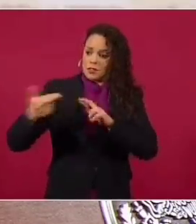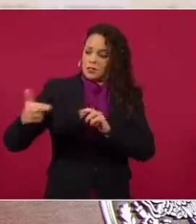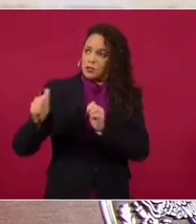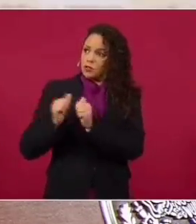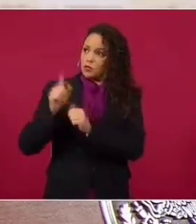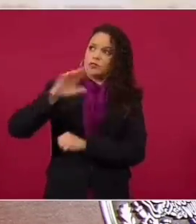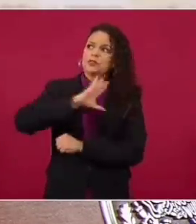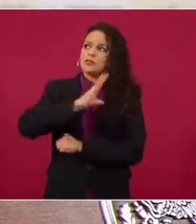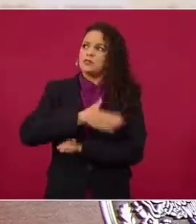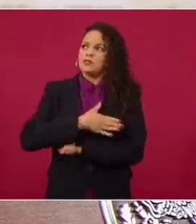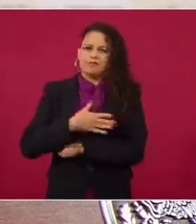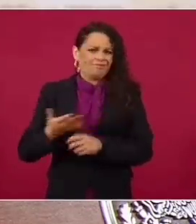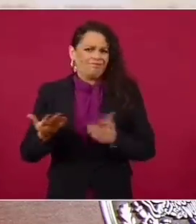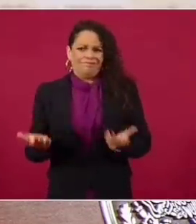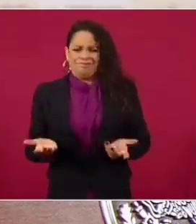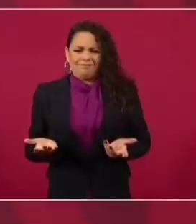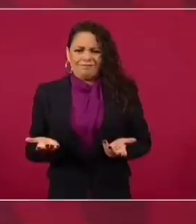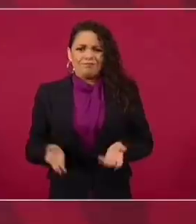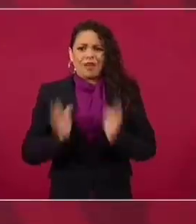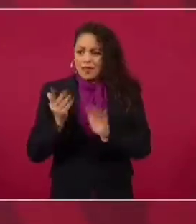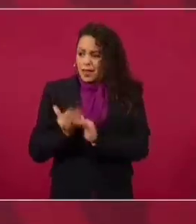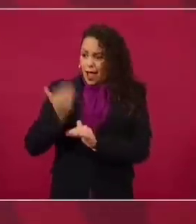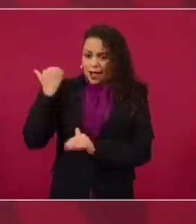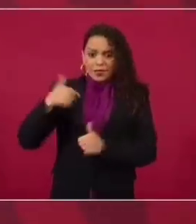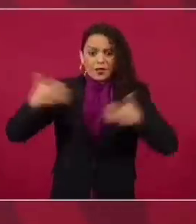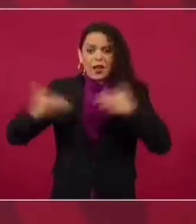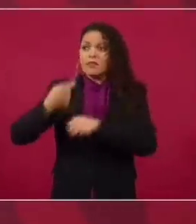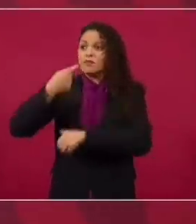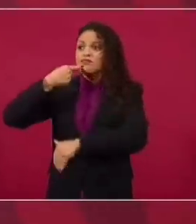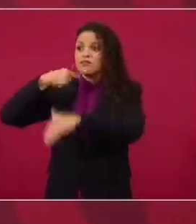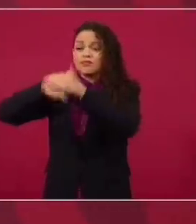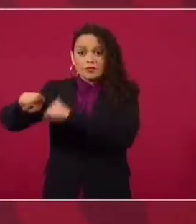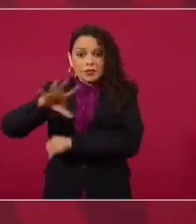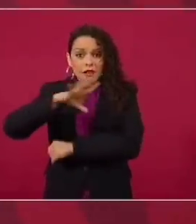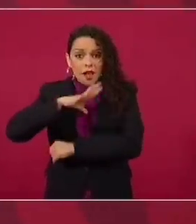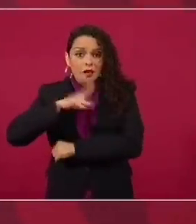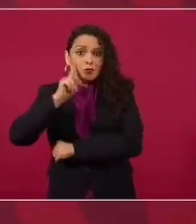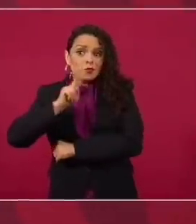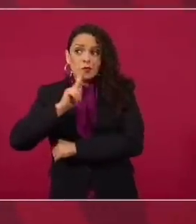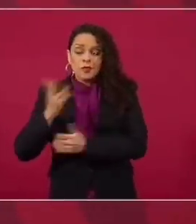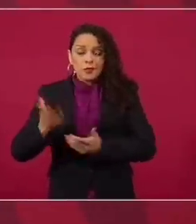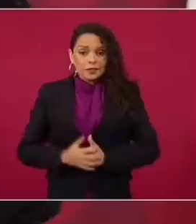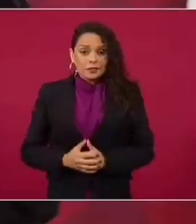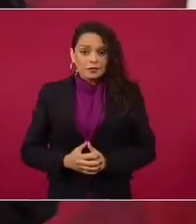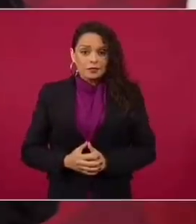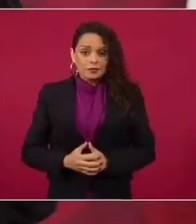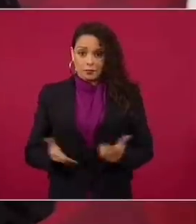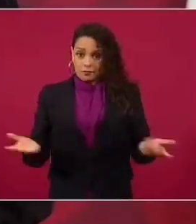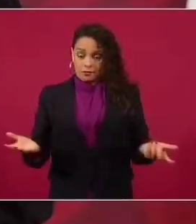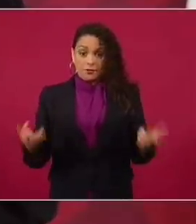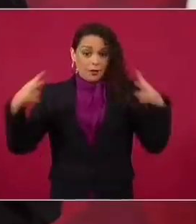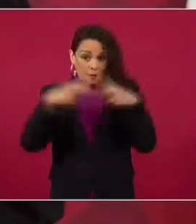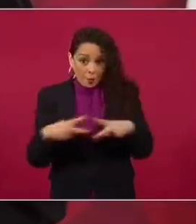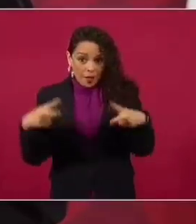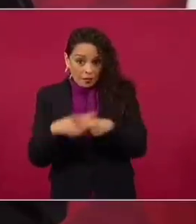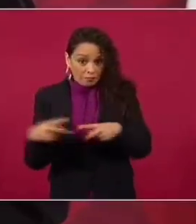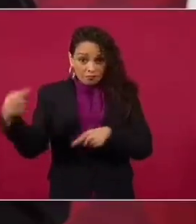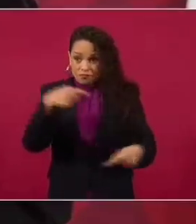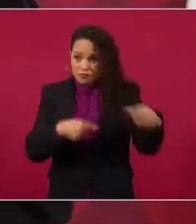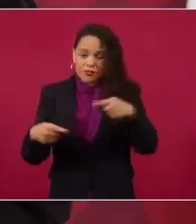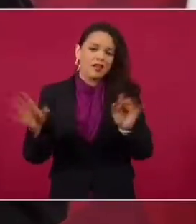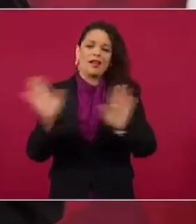ahí están las denuncias hechas. Y no se trata, de pelearnos y de ser muy claros.